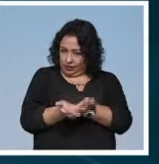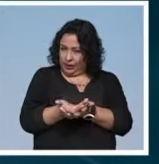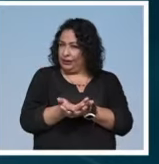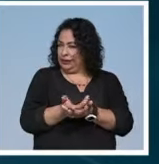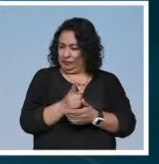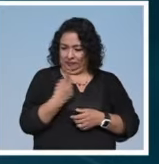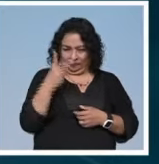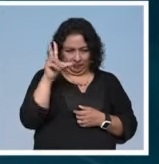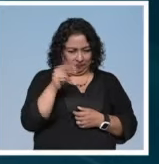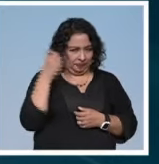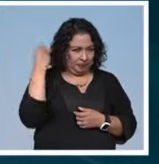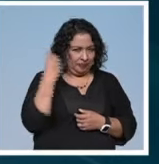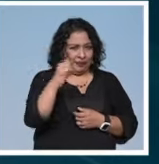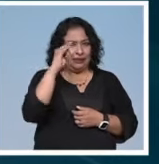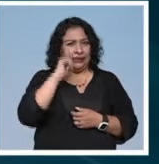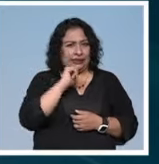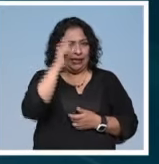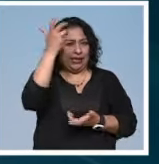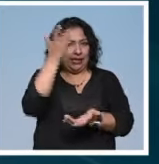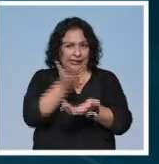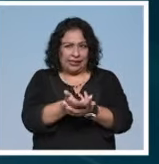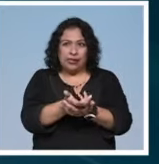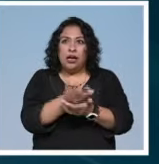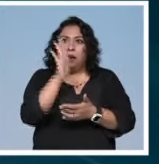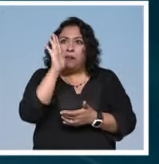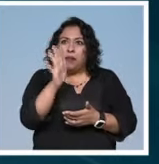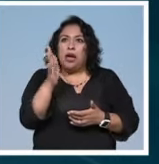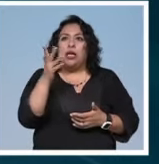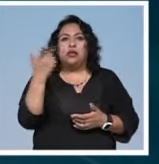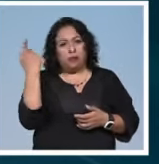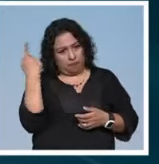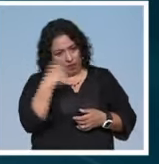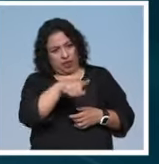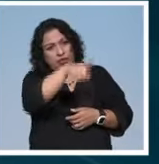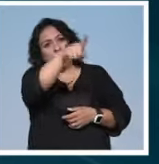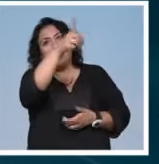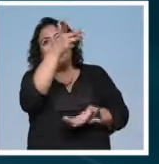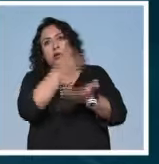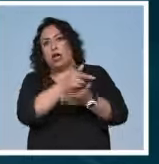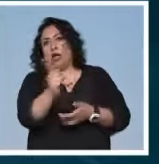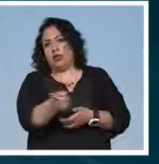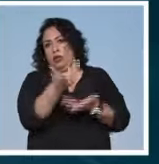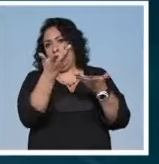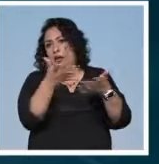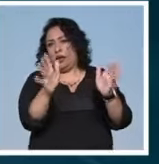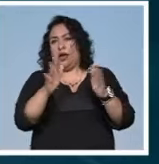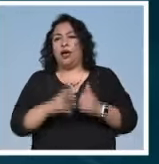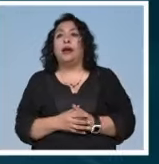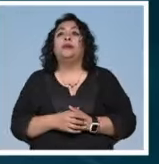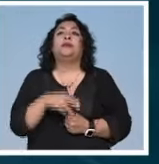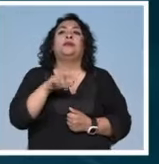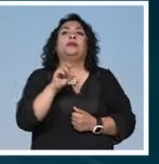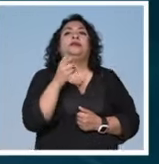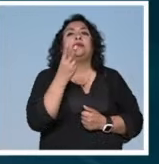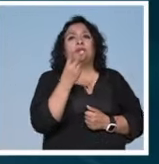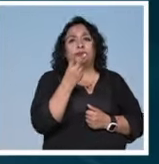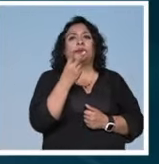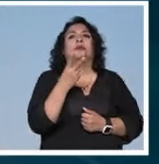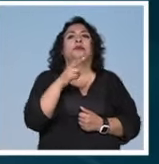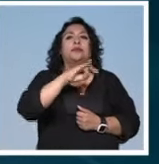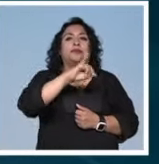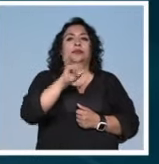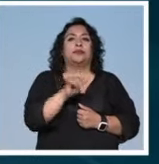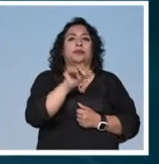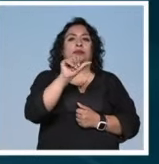¿Qué descansar ni qué nada? Como que me quieren mandar a descansar, pero a la eternidad. Noticias 22,